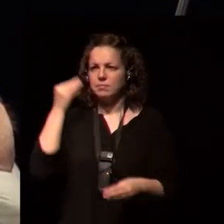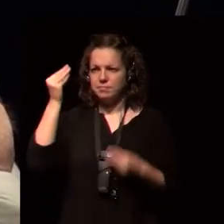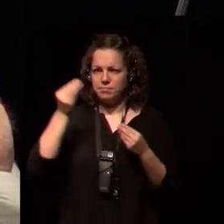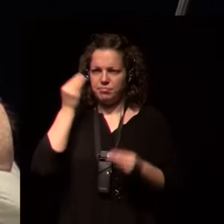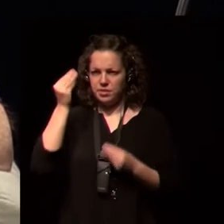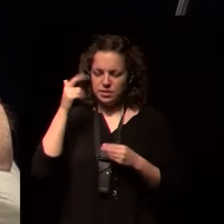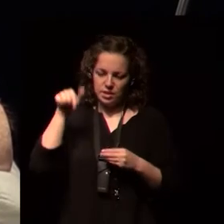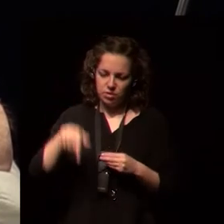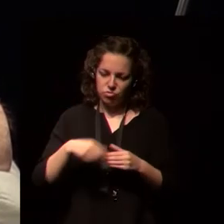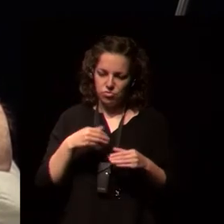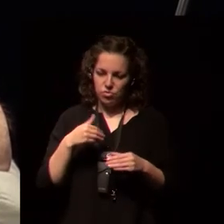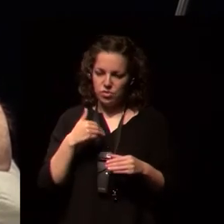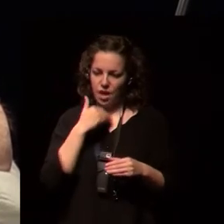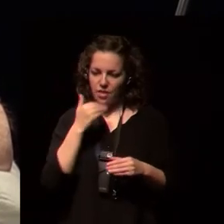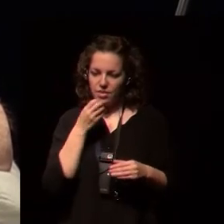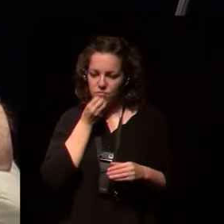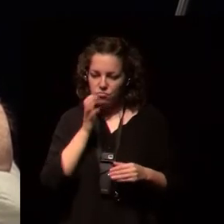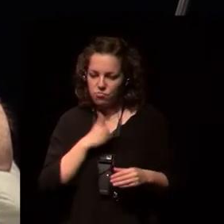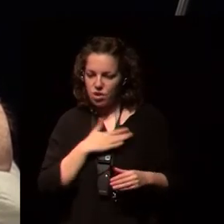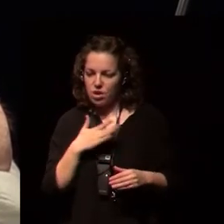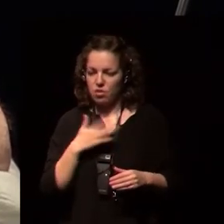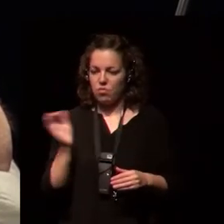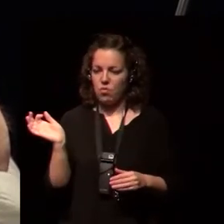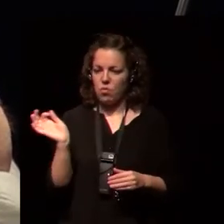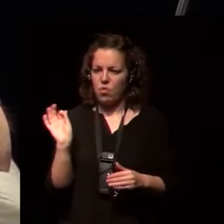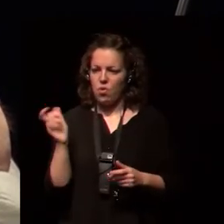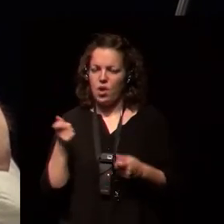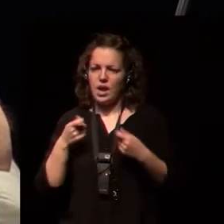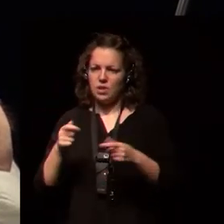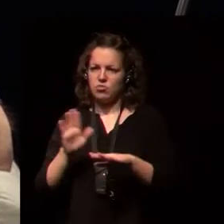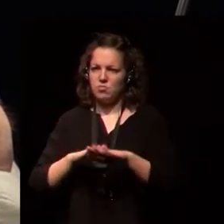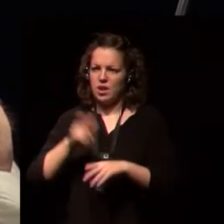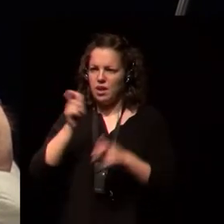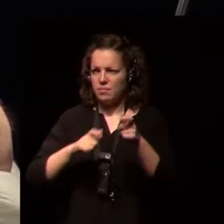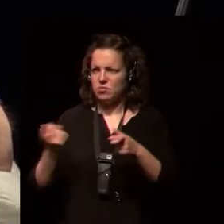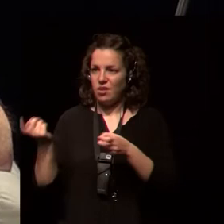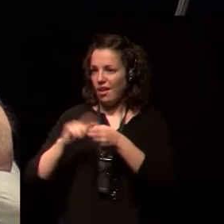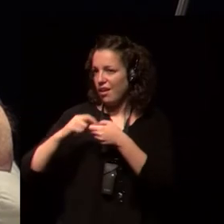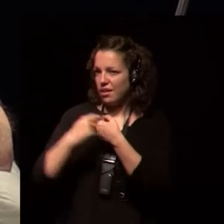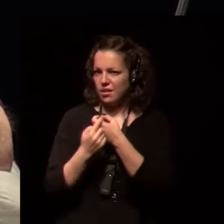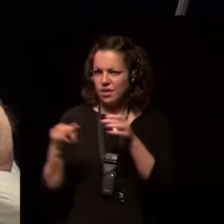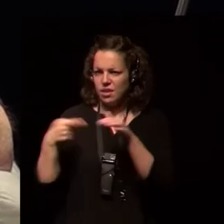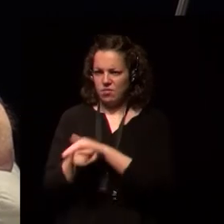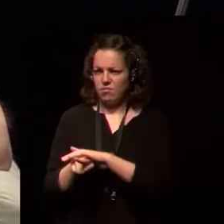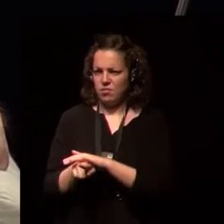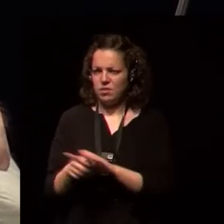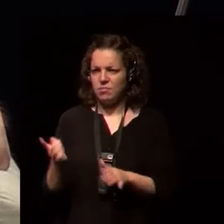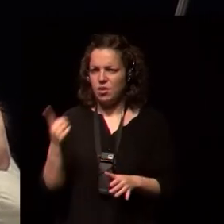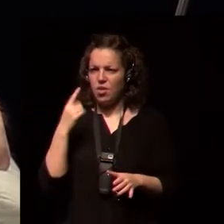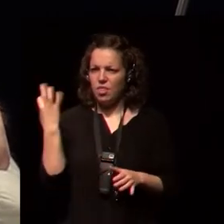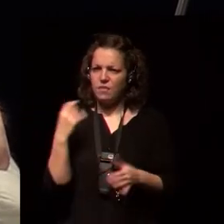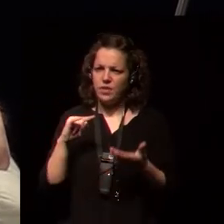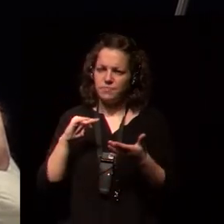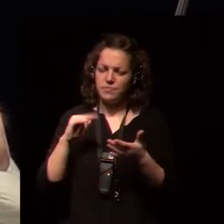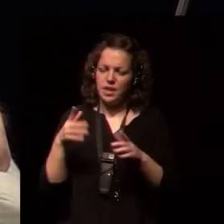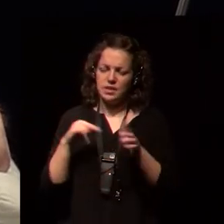estamos haciendo algo innatamente bueno o generoso por incluir a personas, sino examinar los sistemas de exclusión